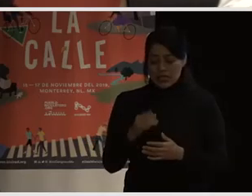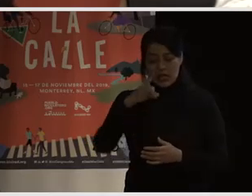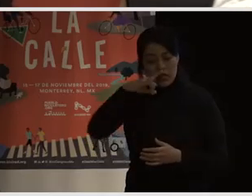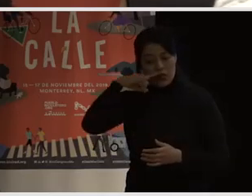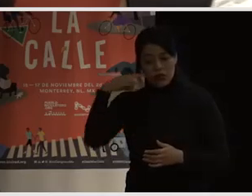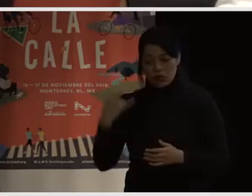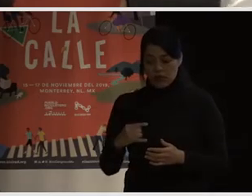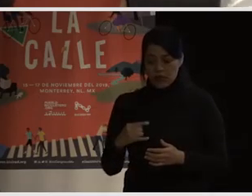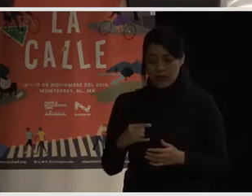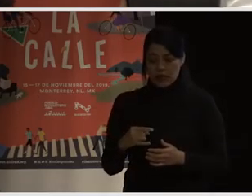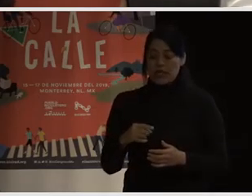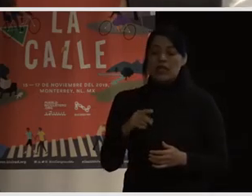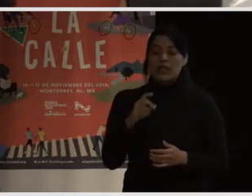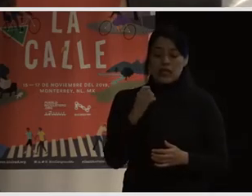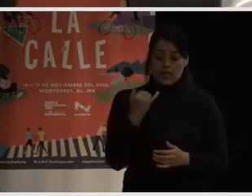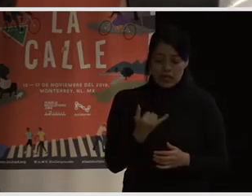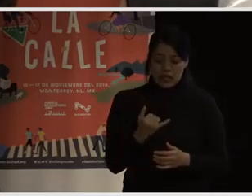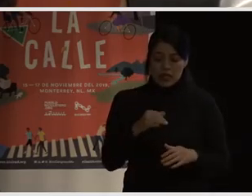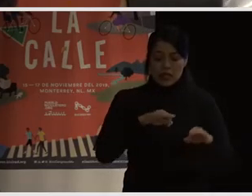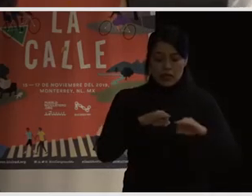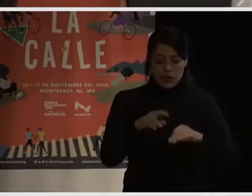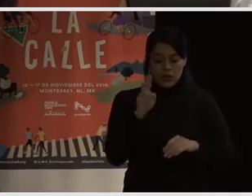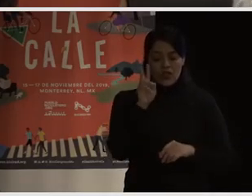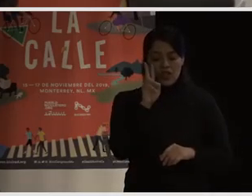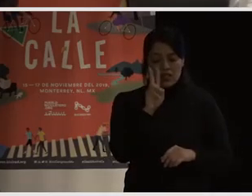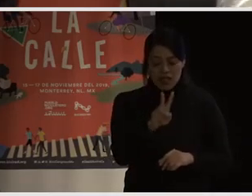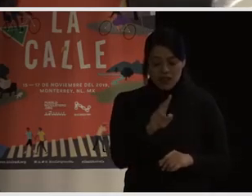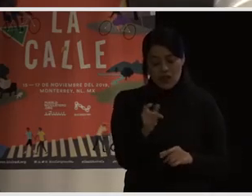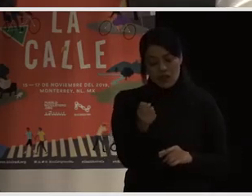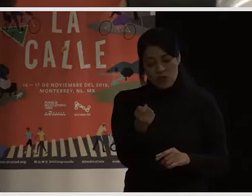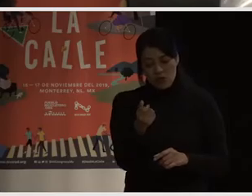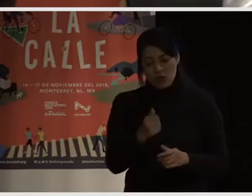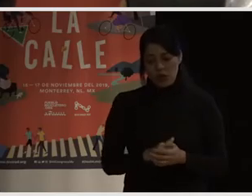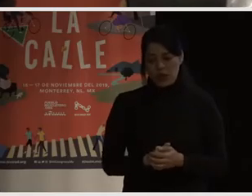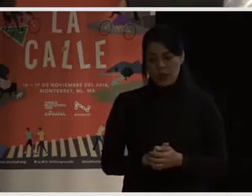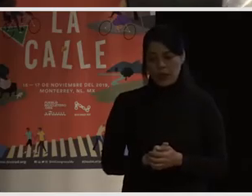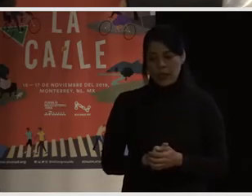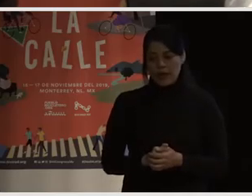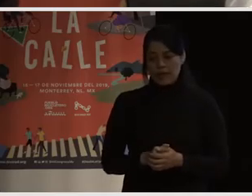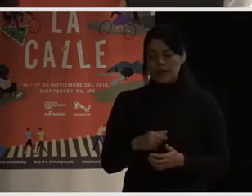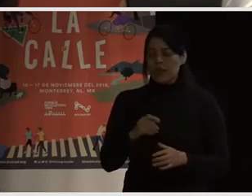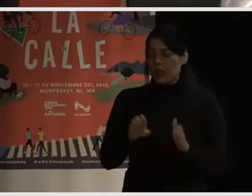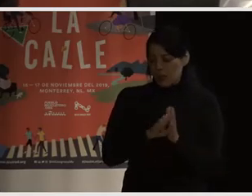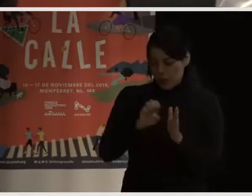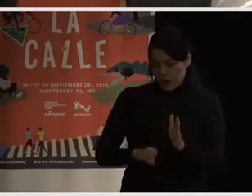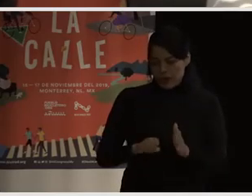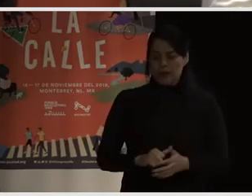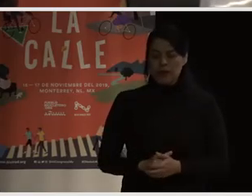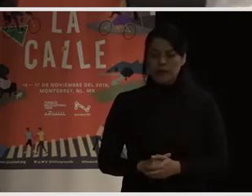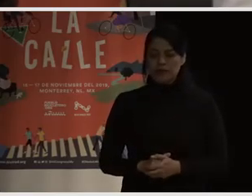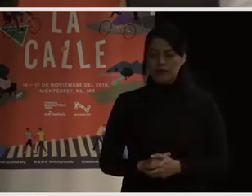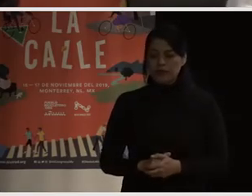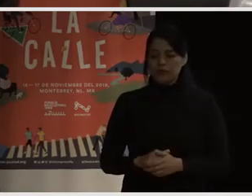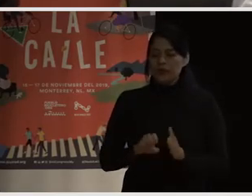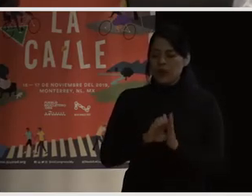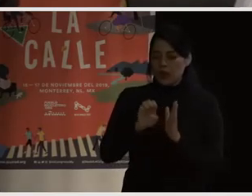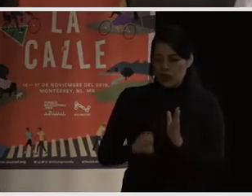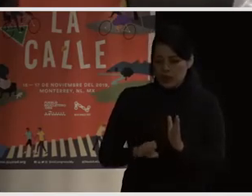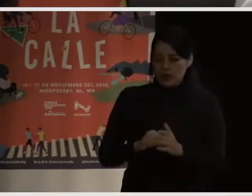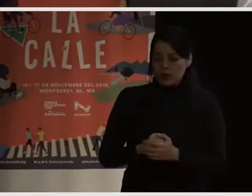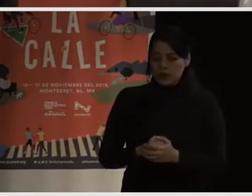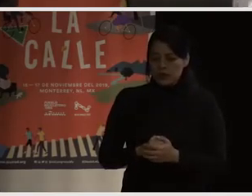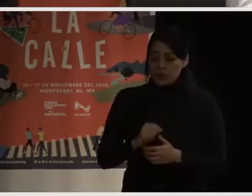que de lo que realmente se llega a ver y que luego queremos eso no sea decir por ejemplo por ejemplo una